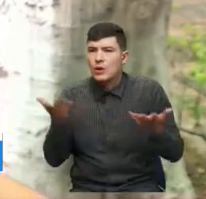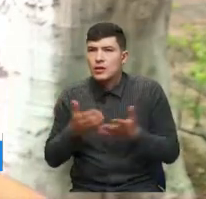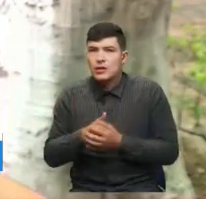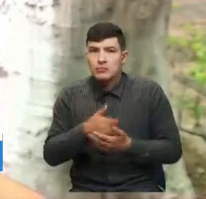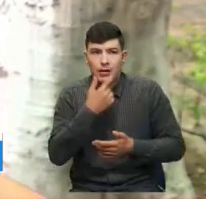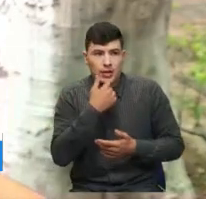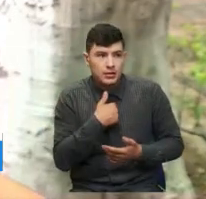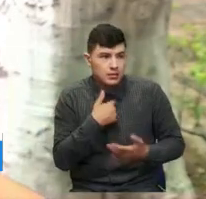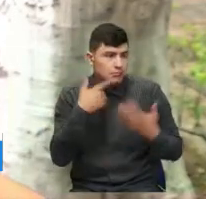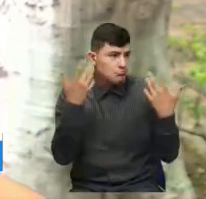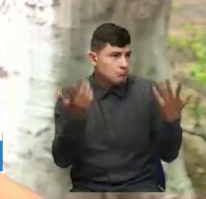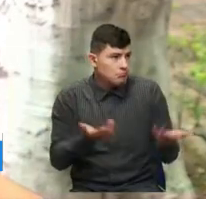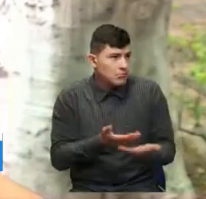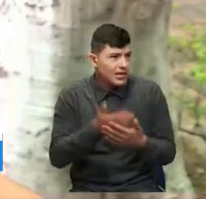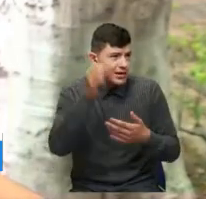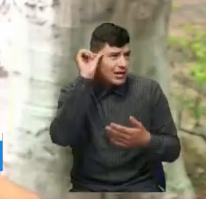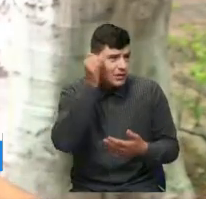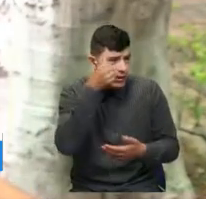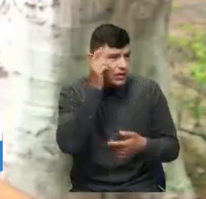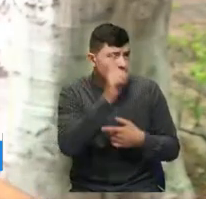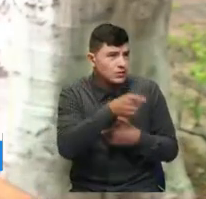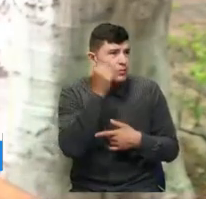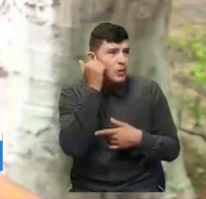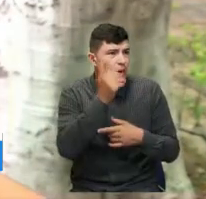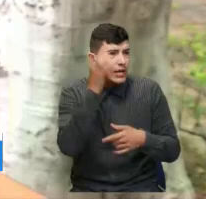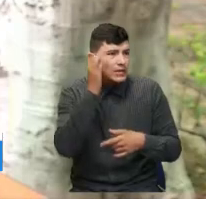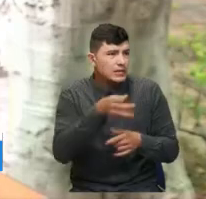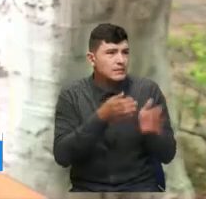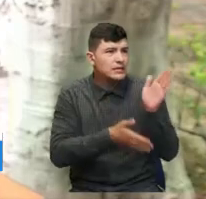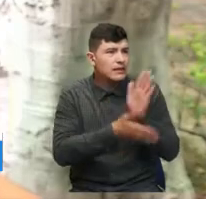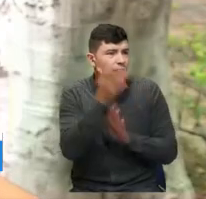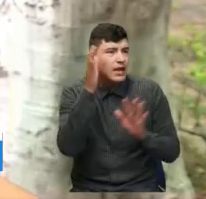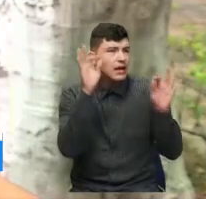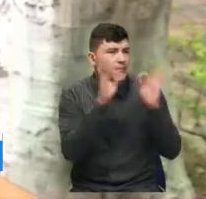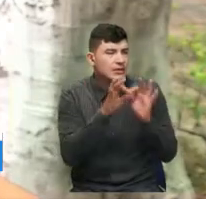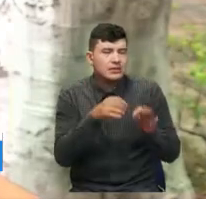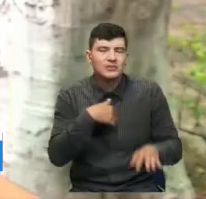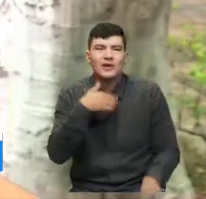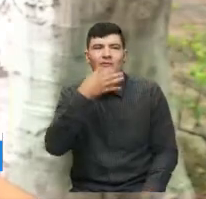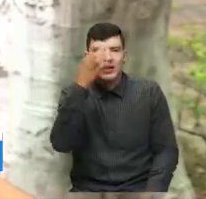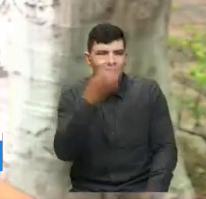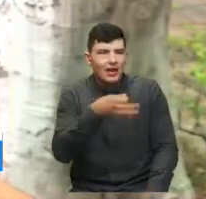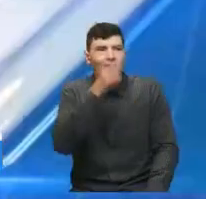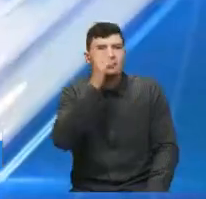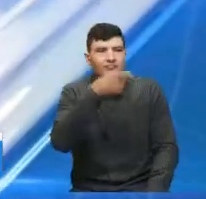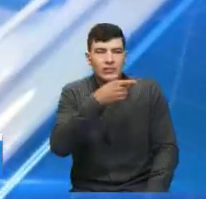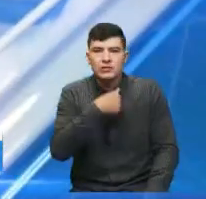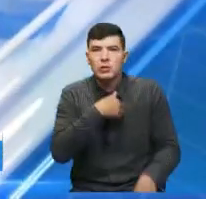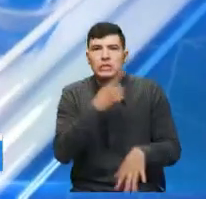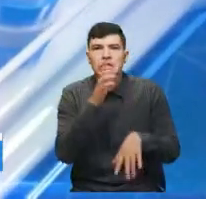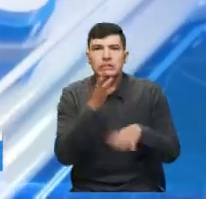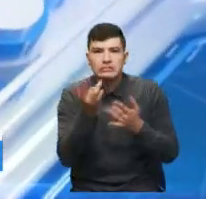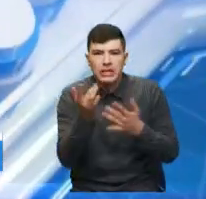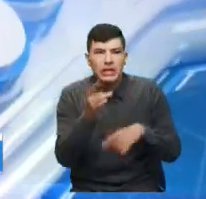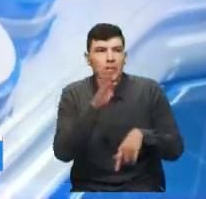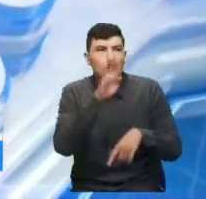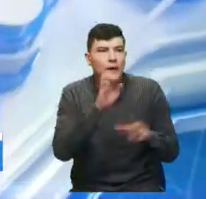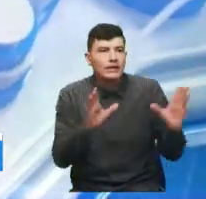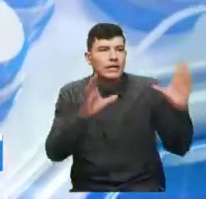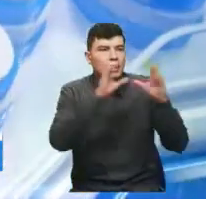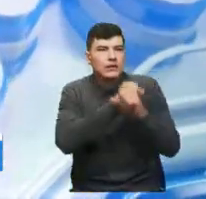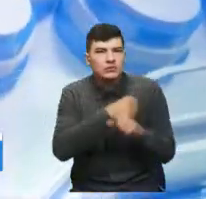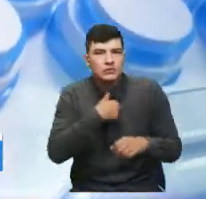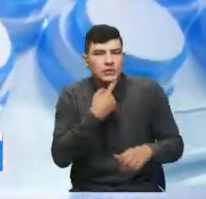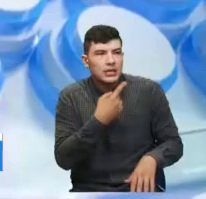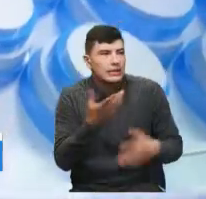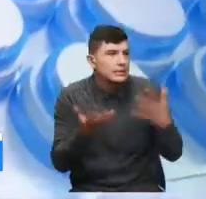Entonces ella me dice, no, recuerda que ella siempre va para la misa y esto y lo otro. Entonces yo, verdad que sí, esperé que pasara hasta las 9, nada que llegue. Y yo,